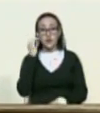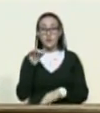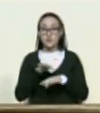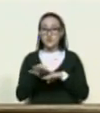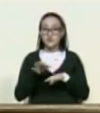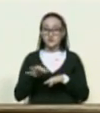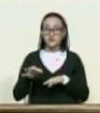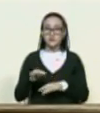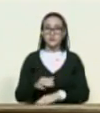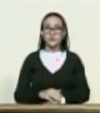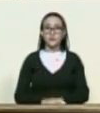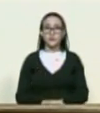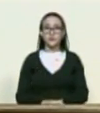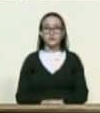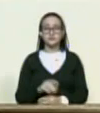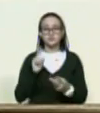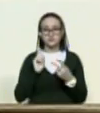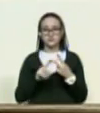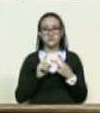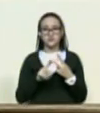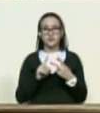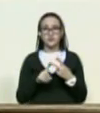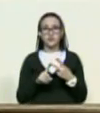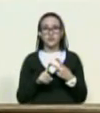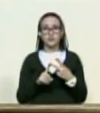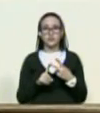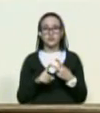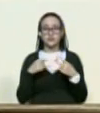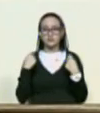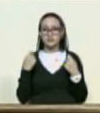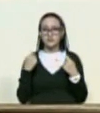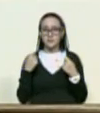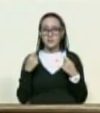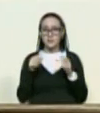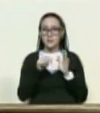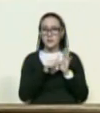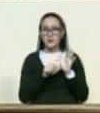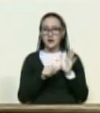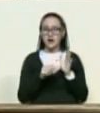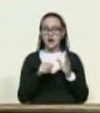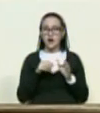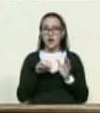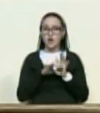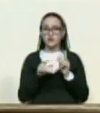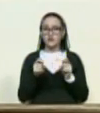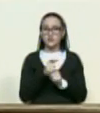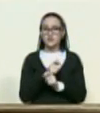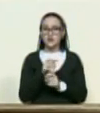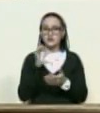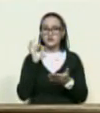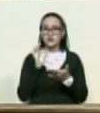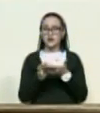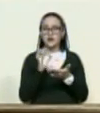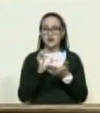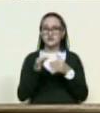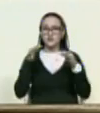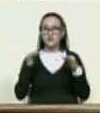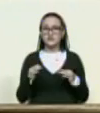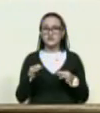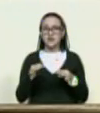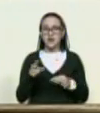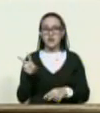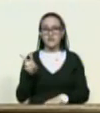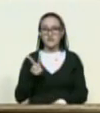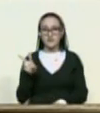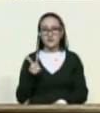municipios. Segundo, publíquese el presente decreto constituyente en la Gaceta Oficial de la República Bolivariana de